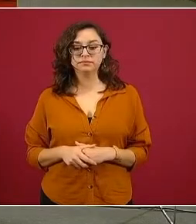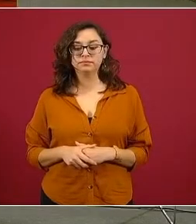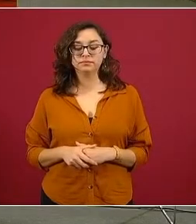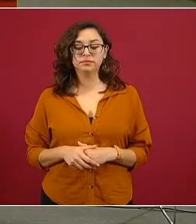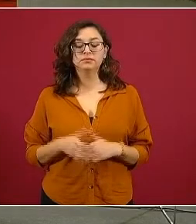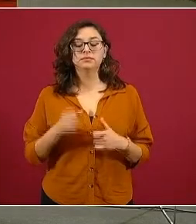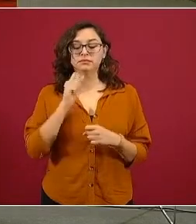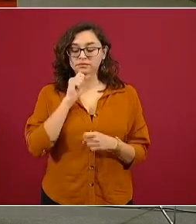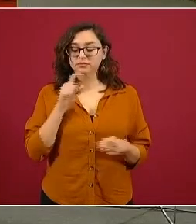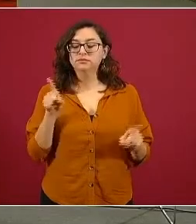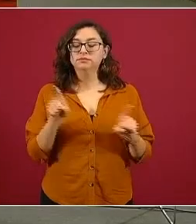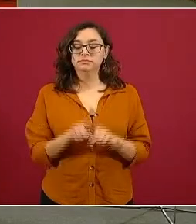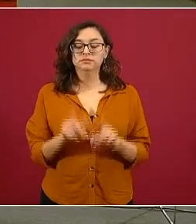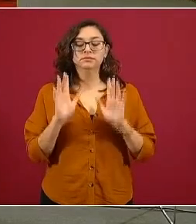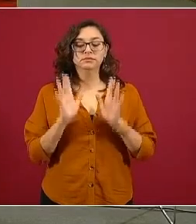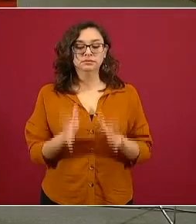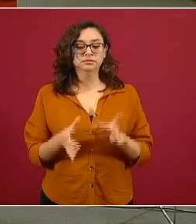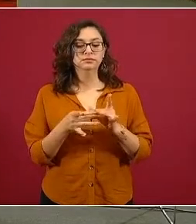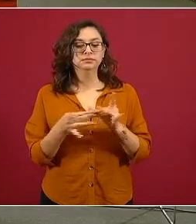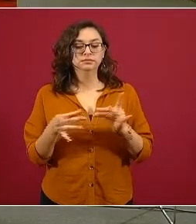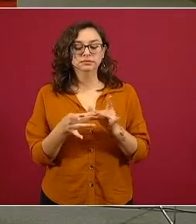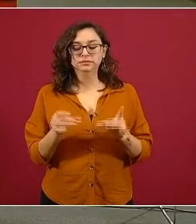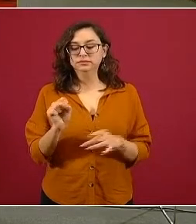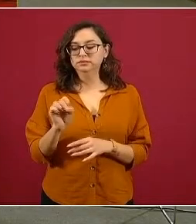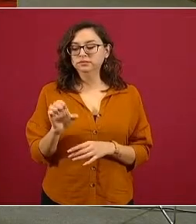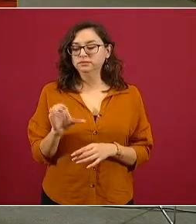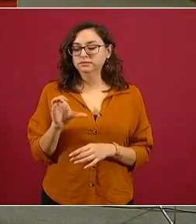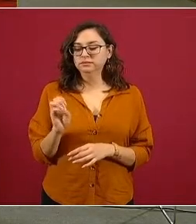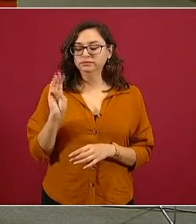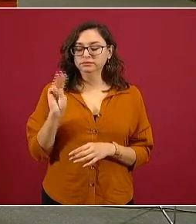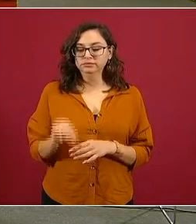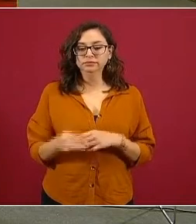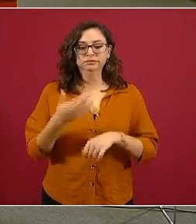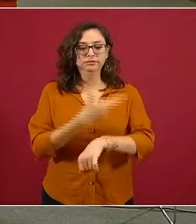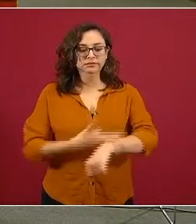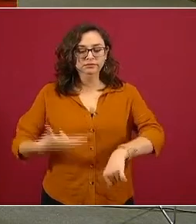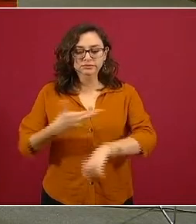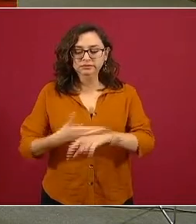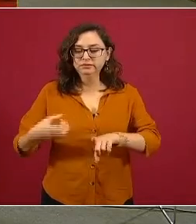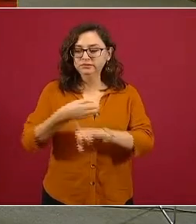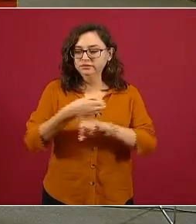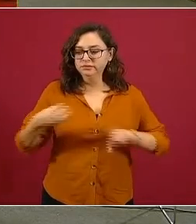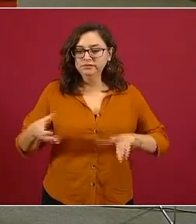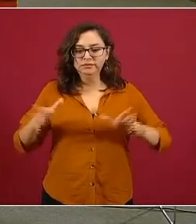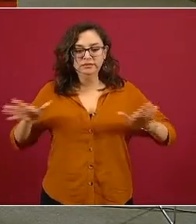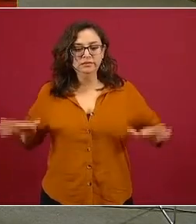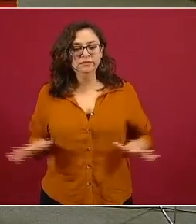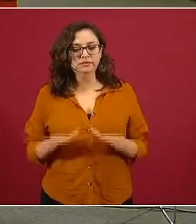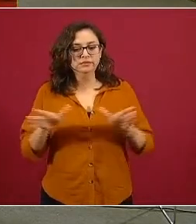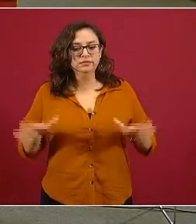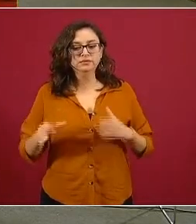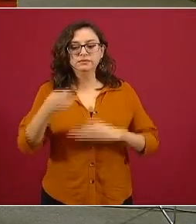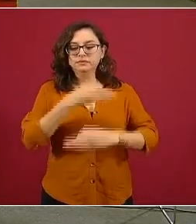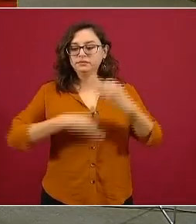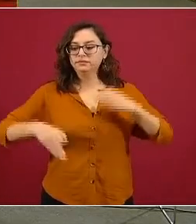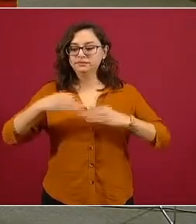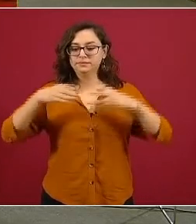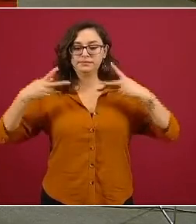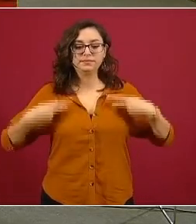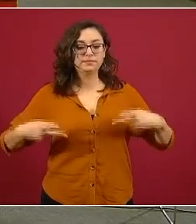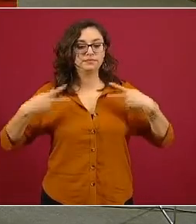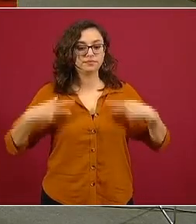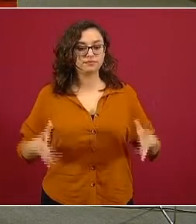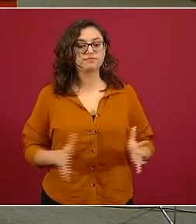decía, la Secretaría de Economía es la que promueve y coordina la participación de todos los miembros del grupo de